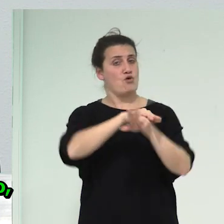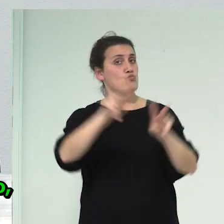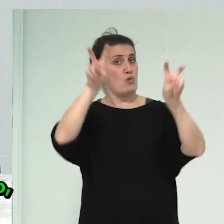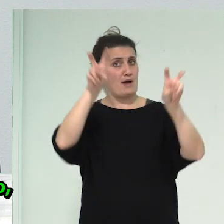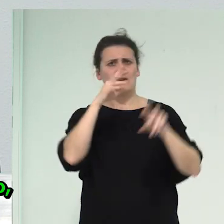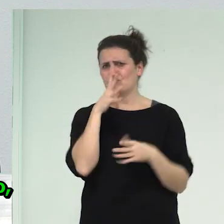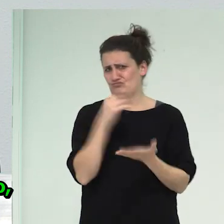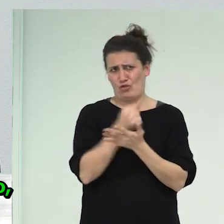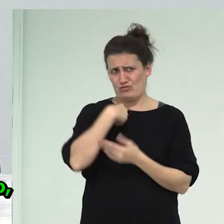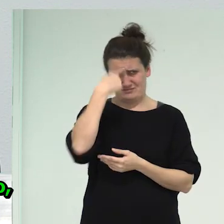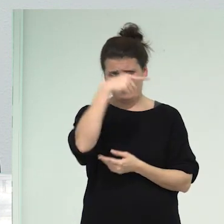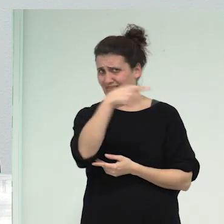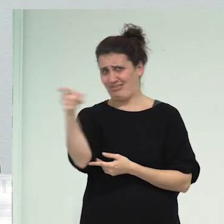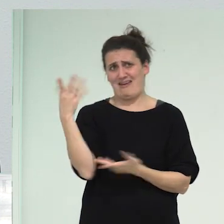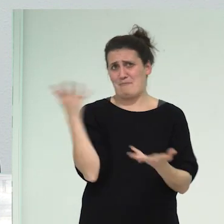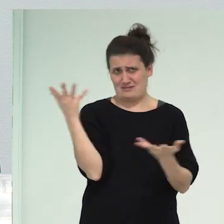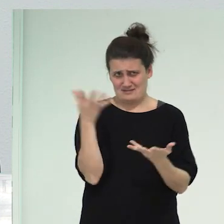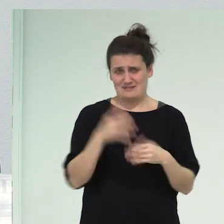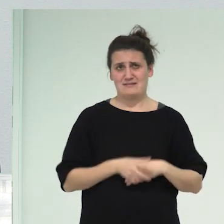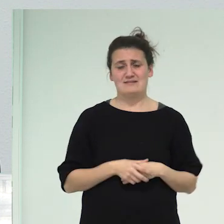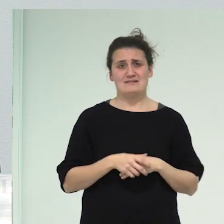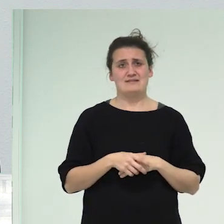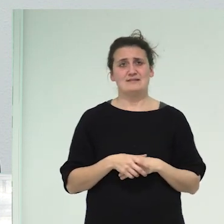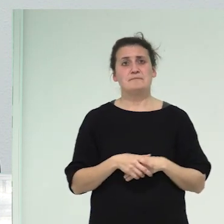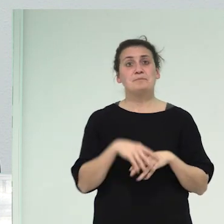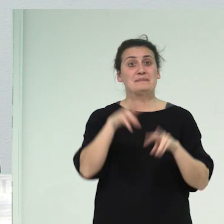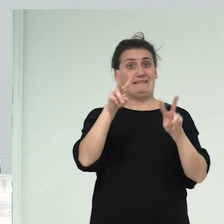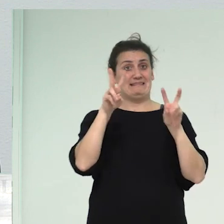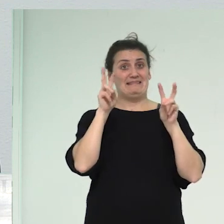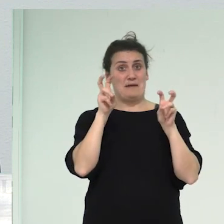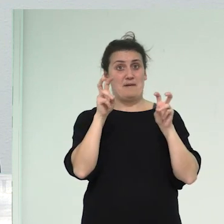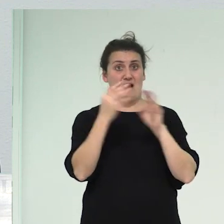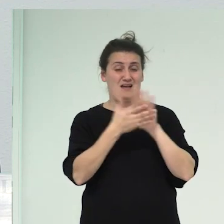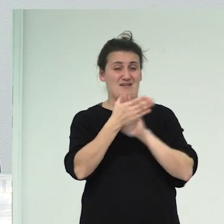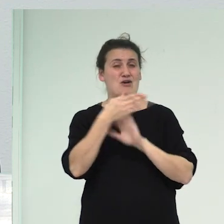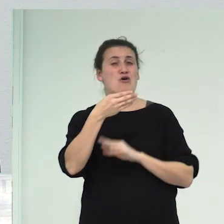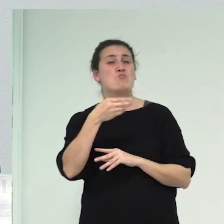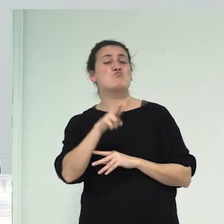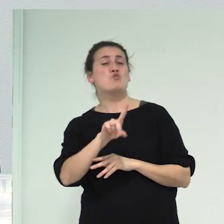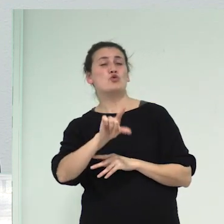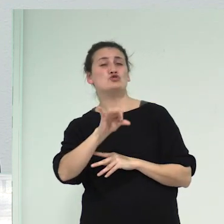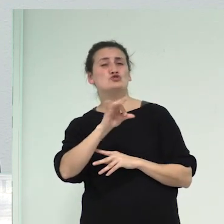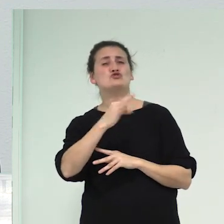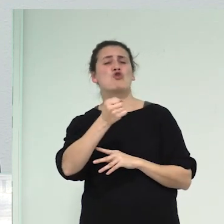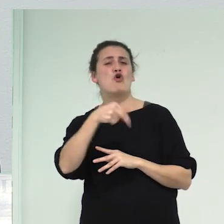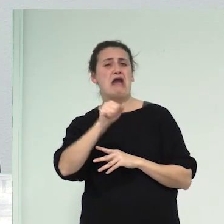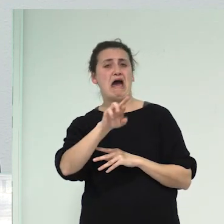que está pasando, ¿no? Por lo menos lo que está sucediendo con Bolsonaro, ¿no? Que están, y no es solamente Bolsonaro.